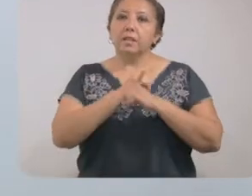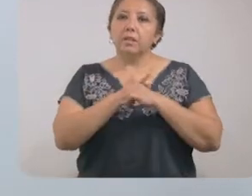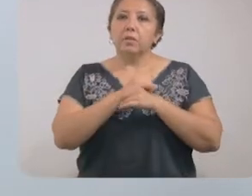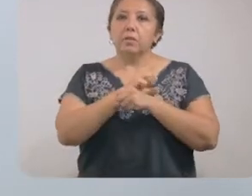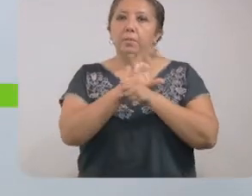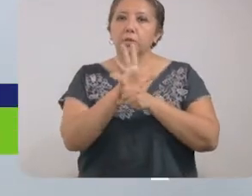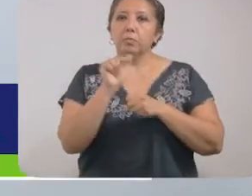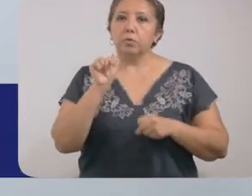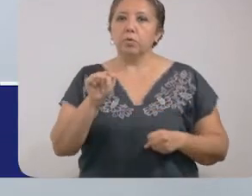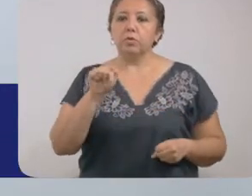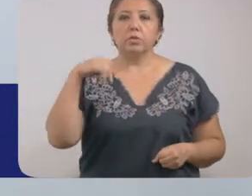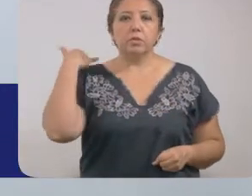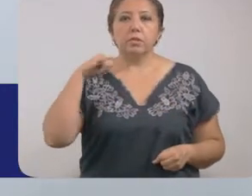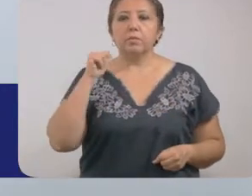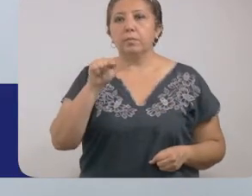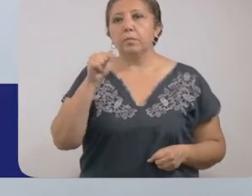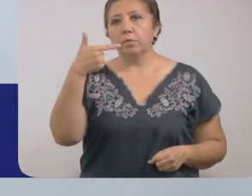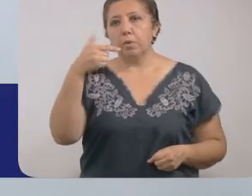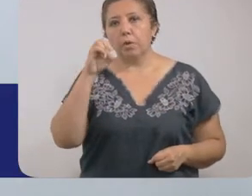página de internet